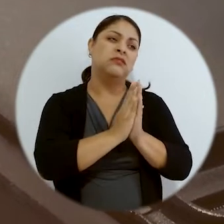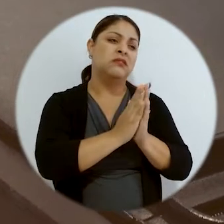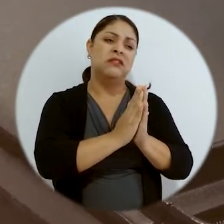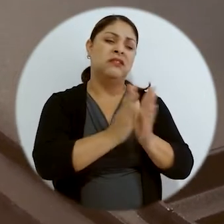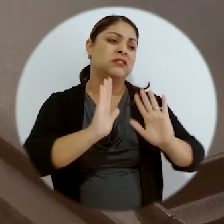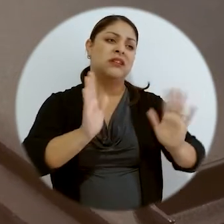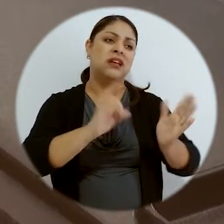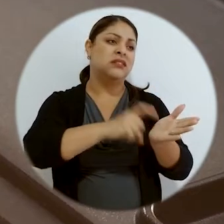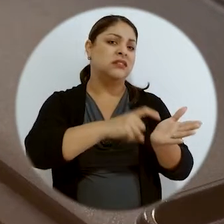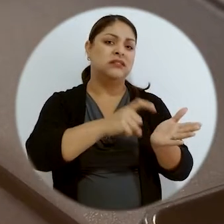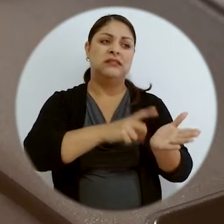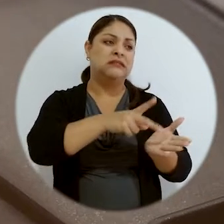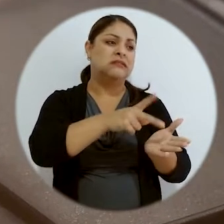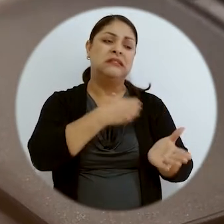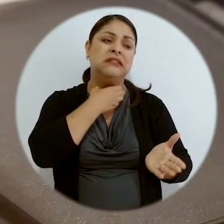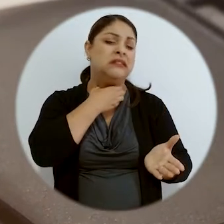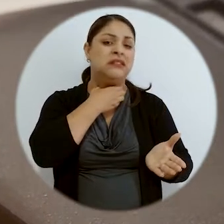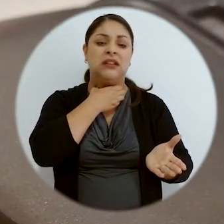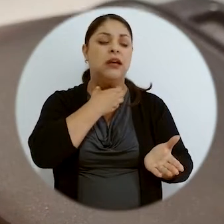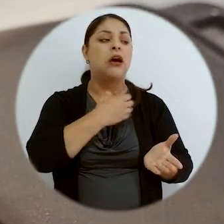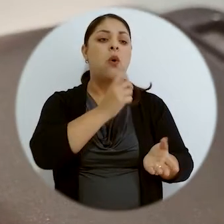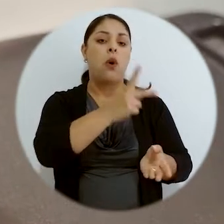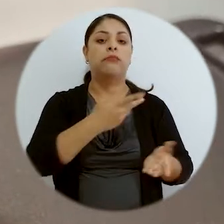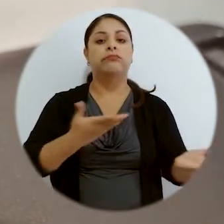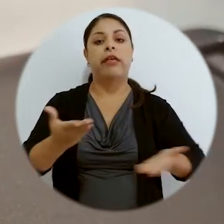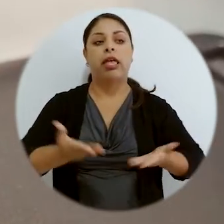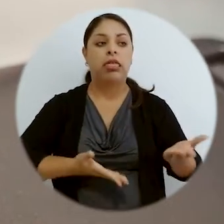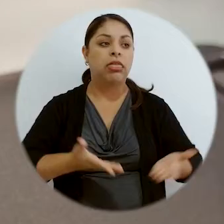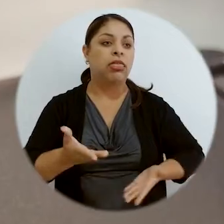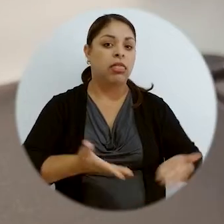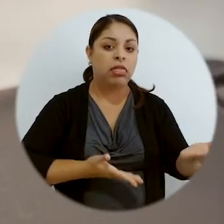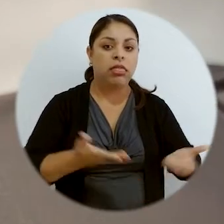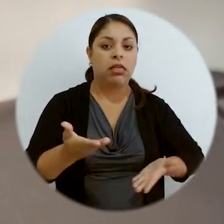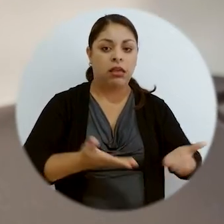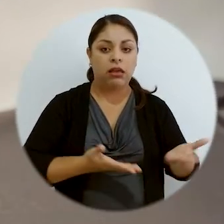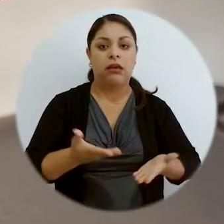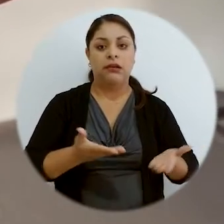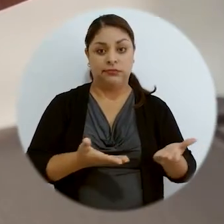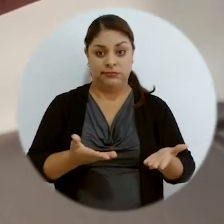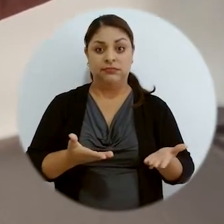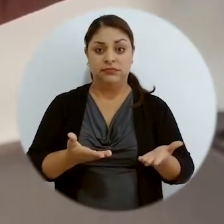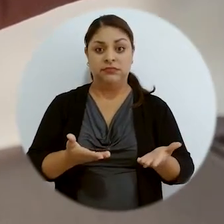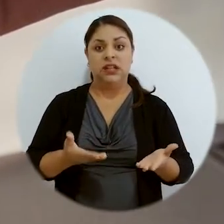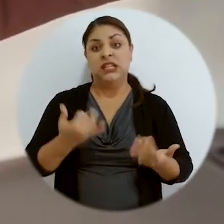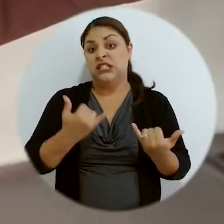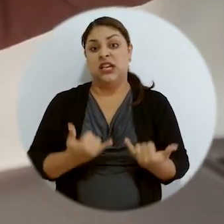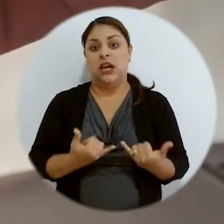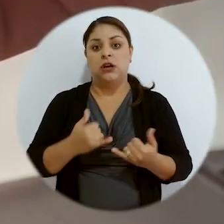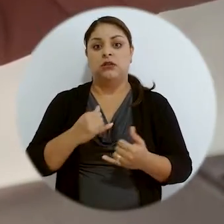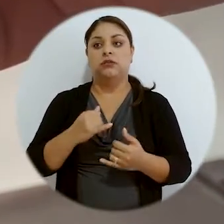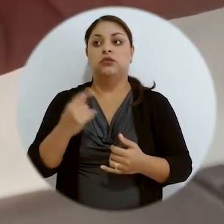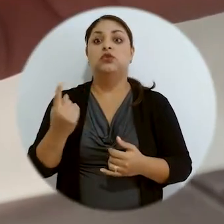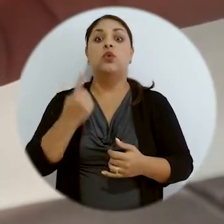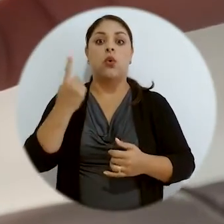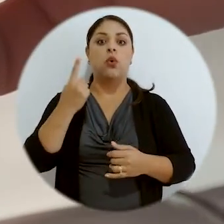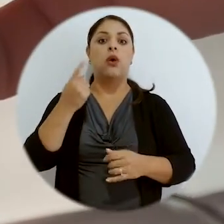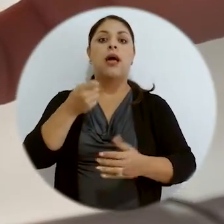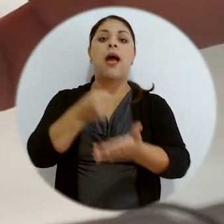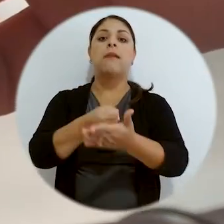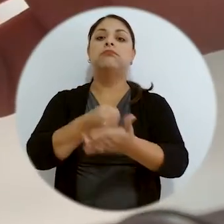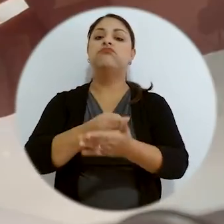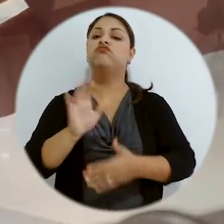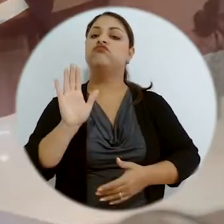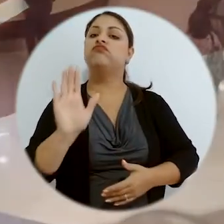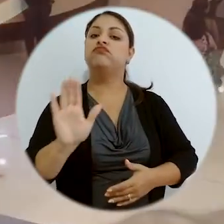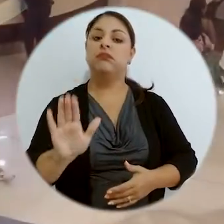situación. Porque las amenazas ya no son amenazas de que, mire, le voy a quitar su casa, su carro. Ya son